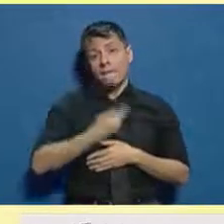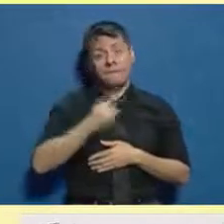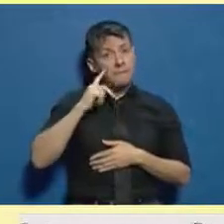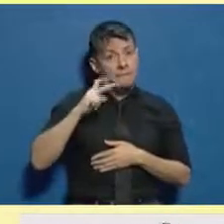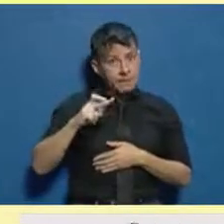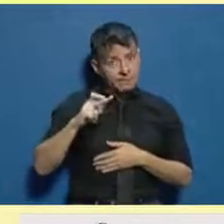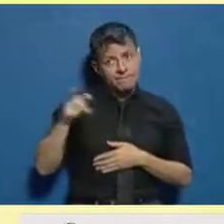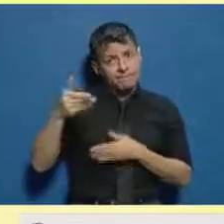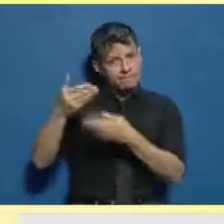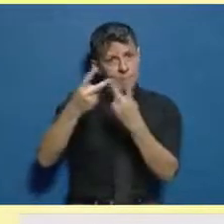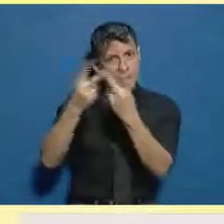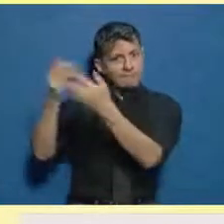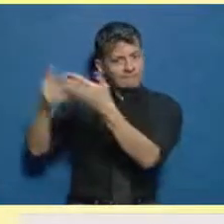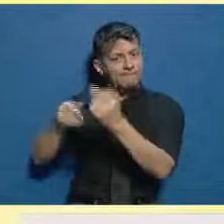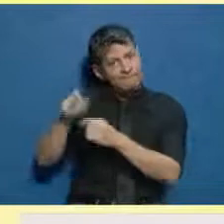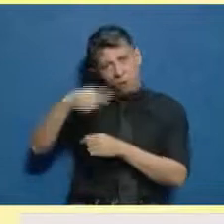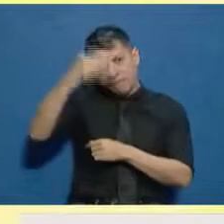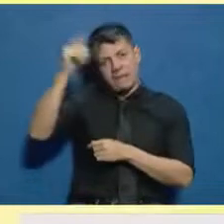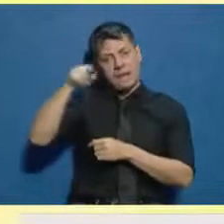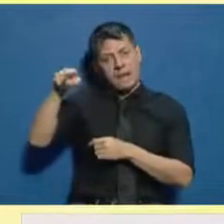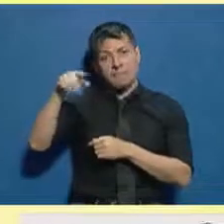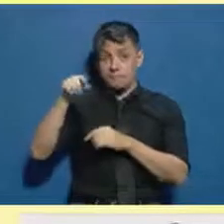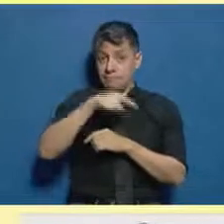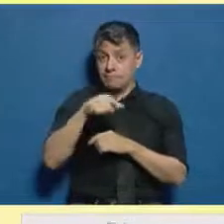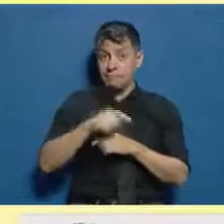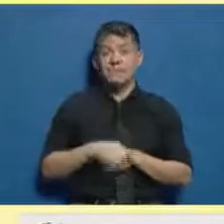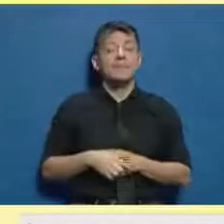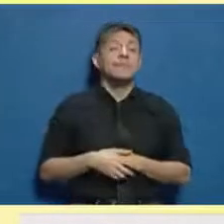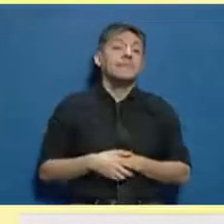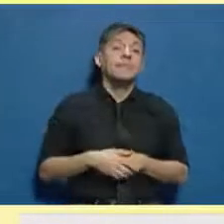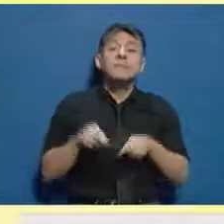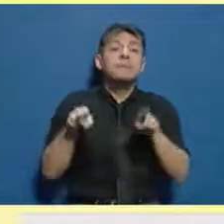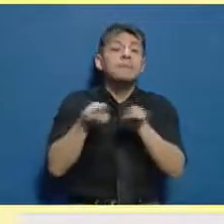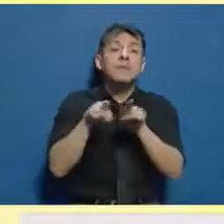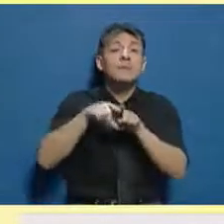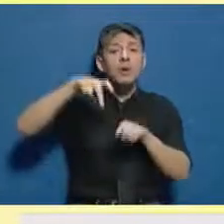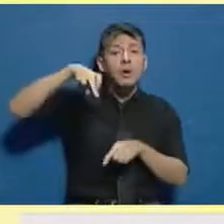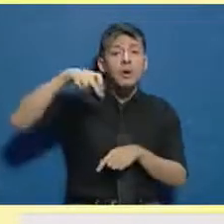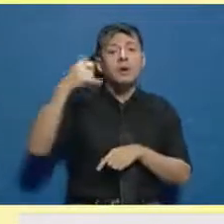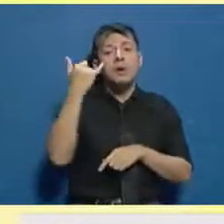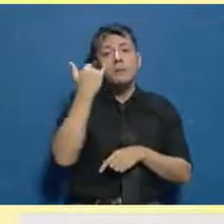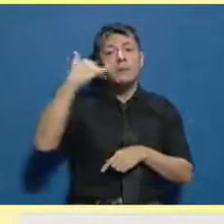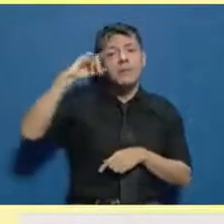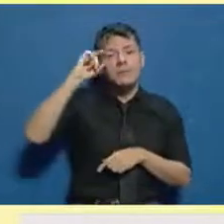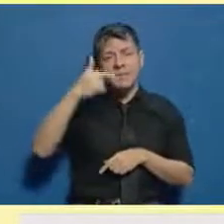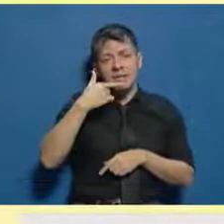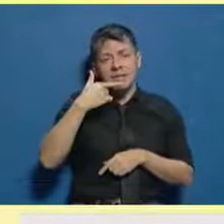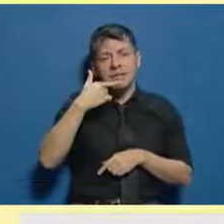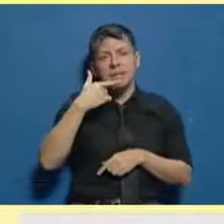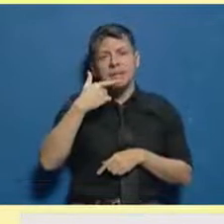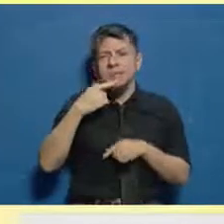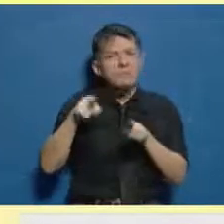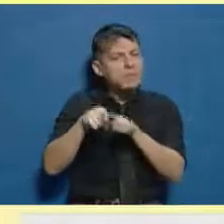oficial de la AFIP donde están con los mismos beneficios de las pymes, ¿no? Para los que tienen tantos empleados, tal porcentaje